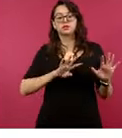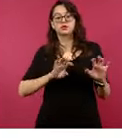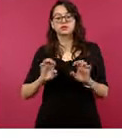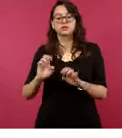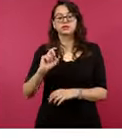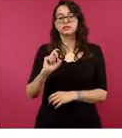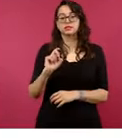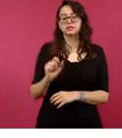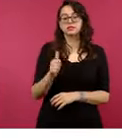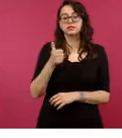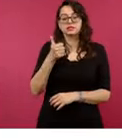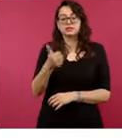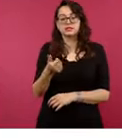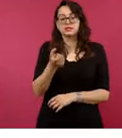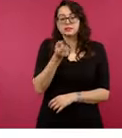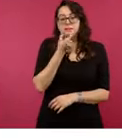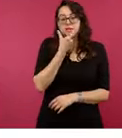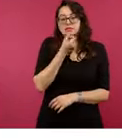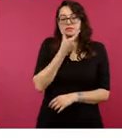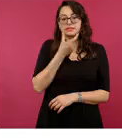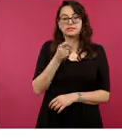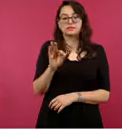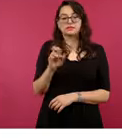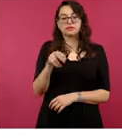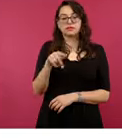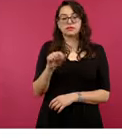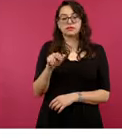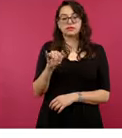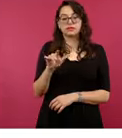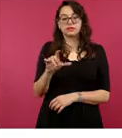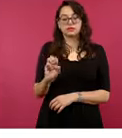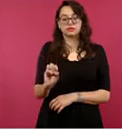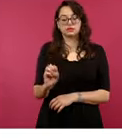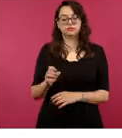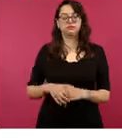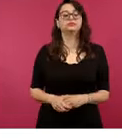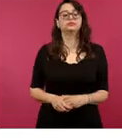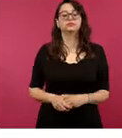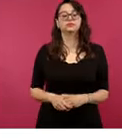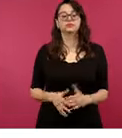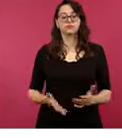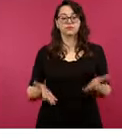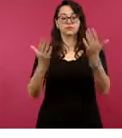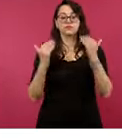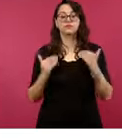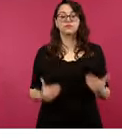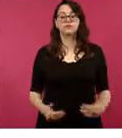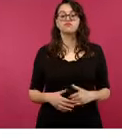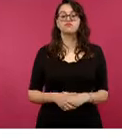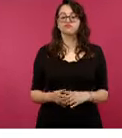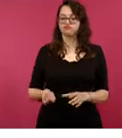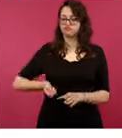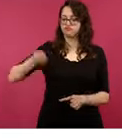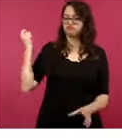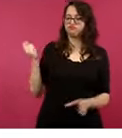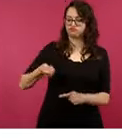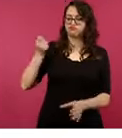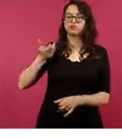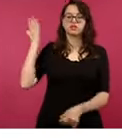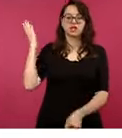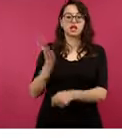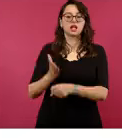1,426,936 pastillas de fentanilo. Adelante. En sentencias relevantes tenemos